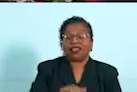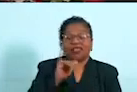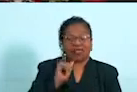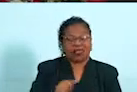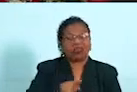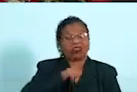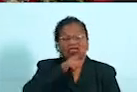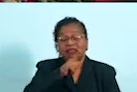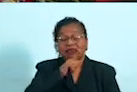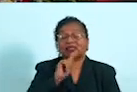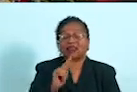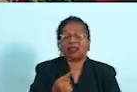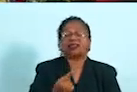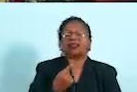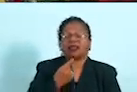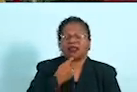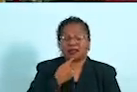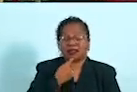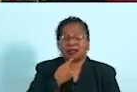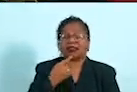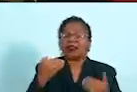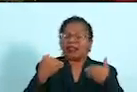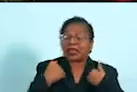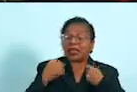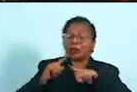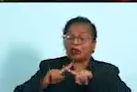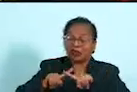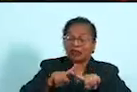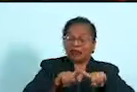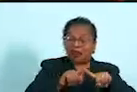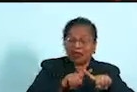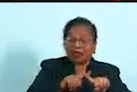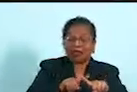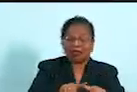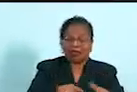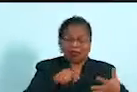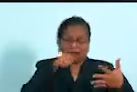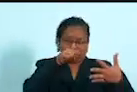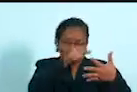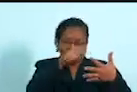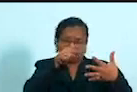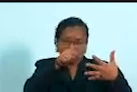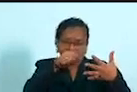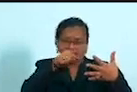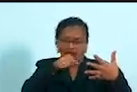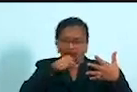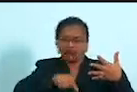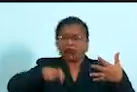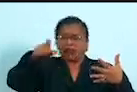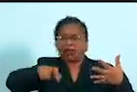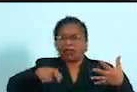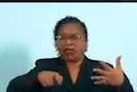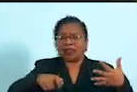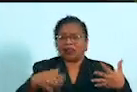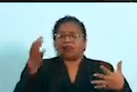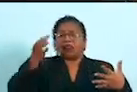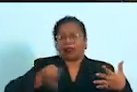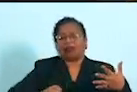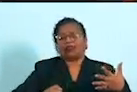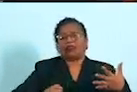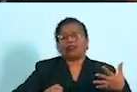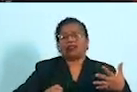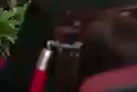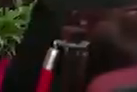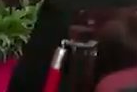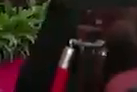más. Por eso necesitamos tomar acciones conjuntas y posiciones en común, tanto regionalmente